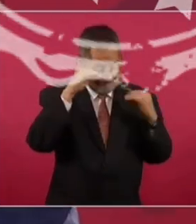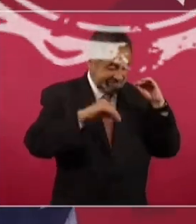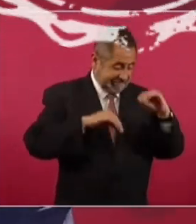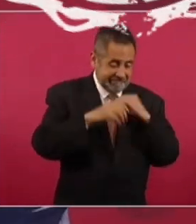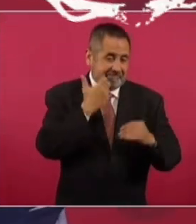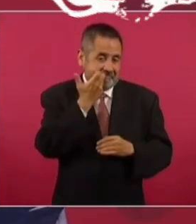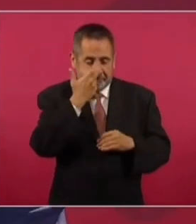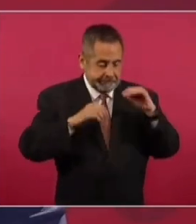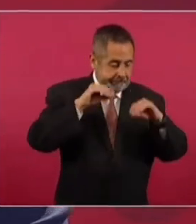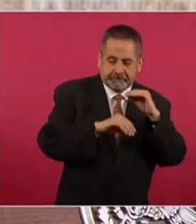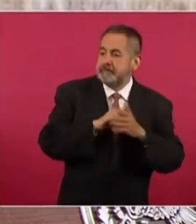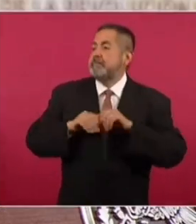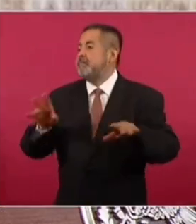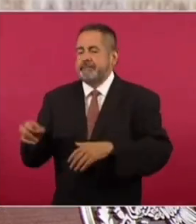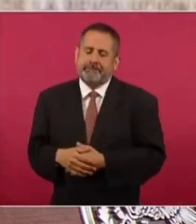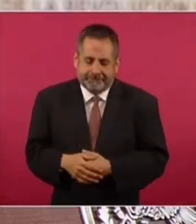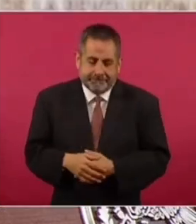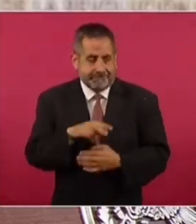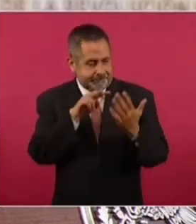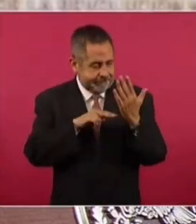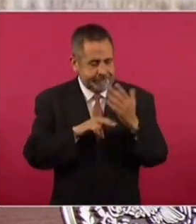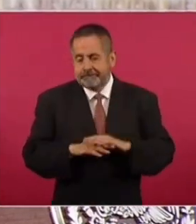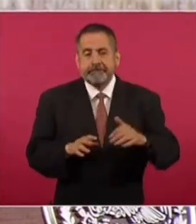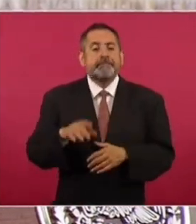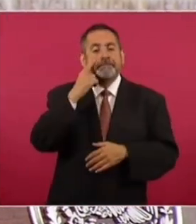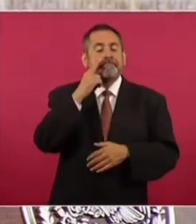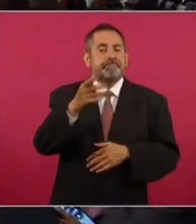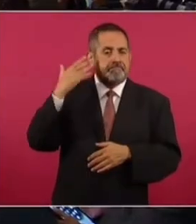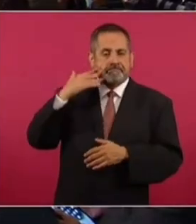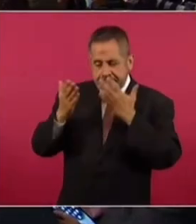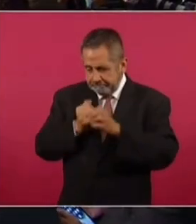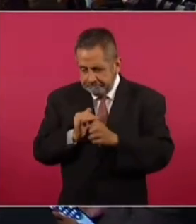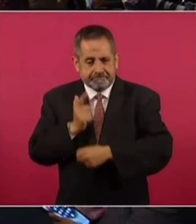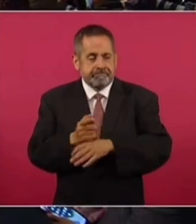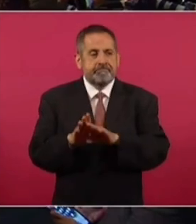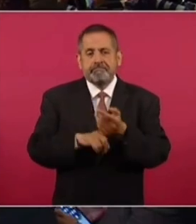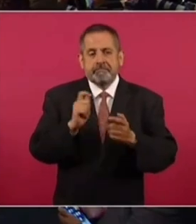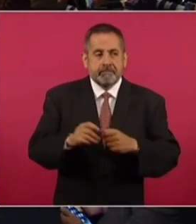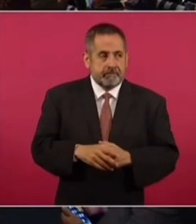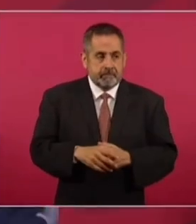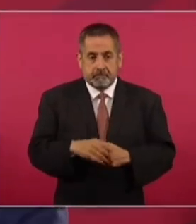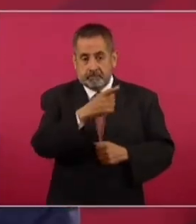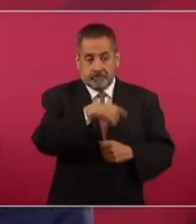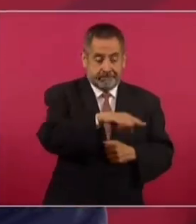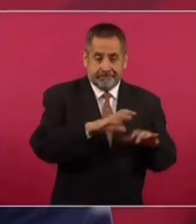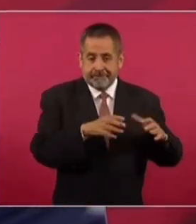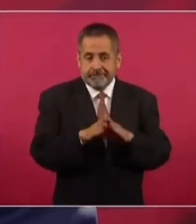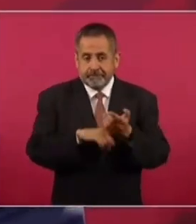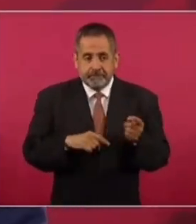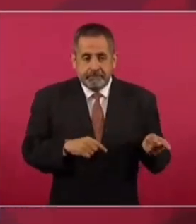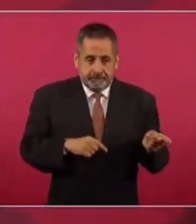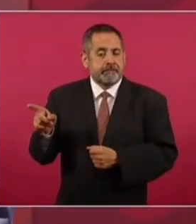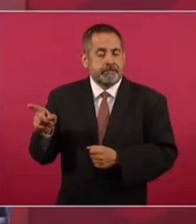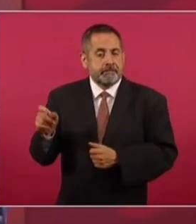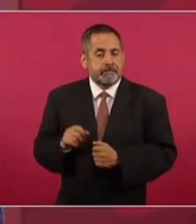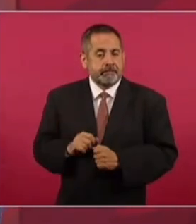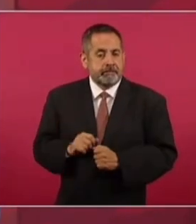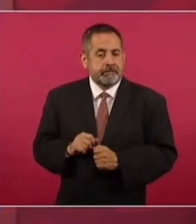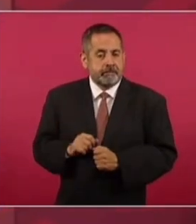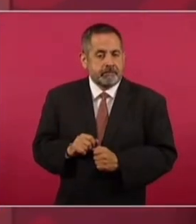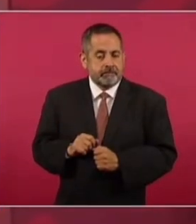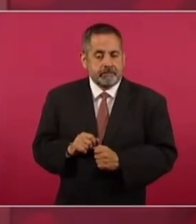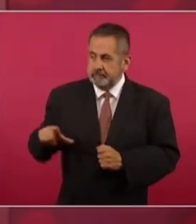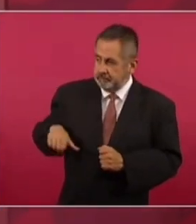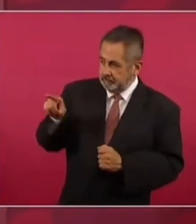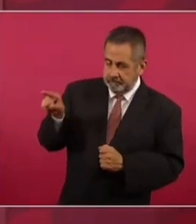El otro día estaba viendo un estudio, que ojalá y se los presentes, sobre cómo empezaron a manejar de que el gobierno,